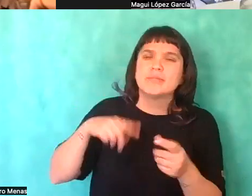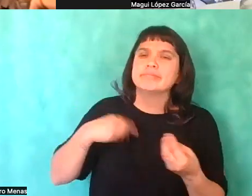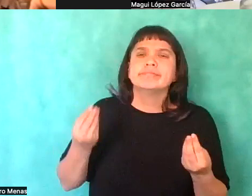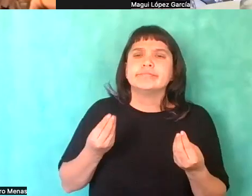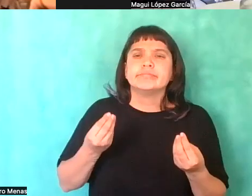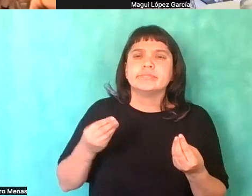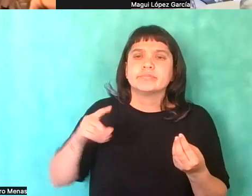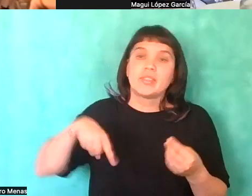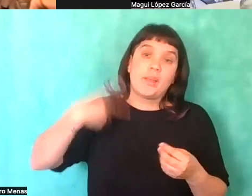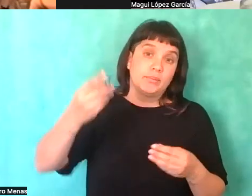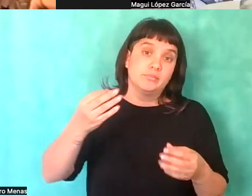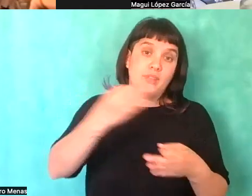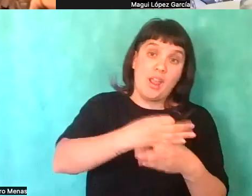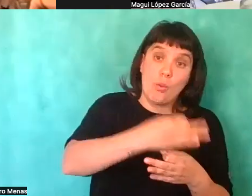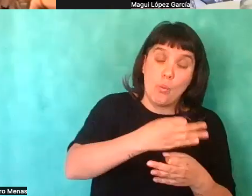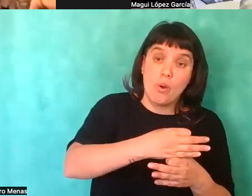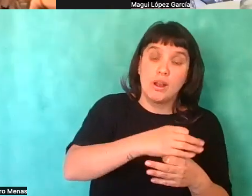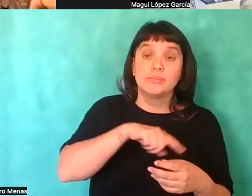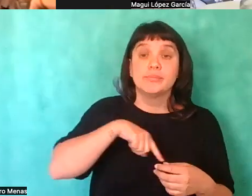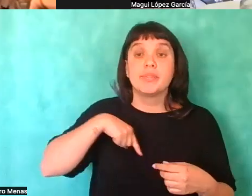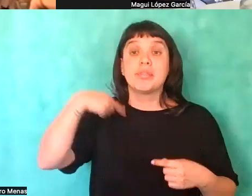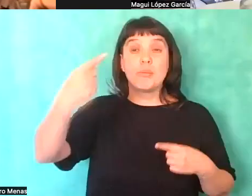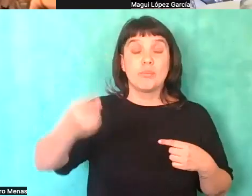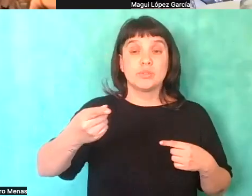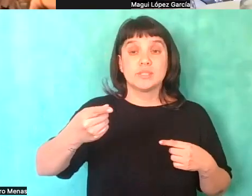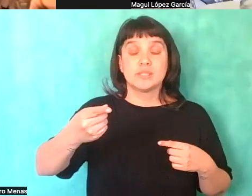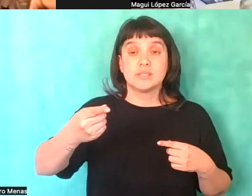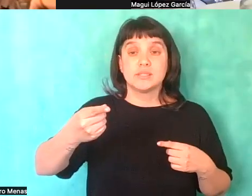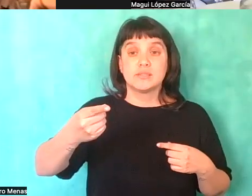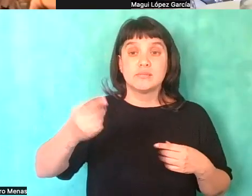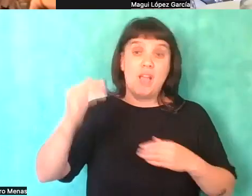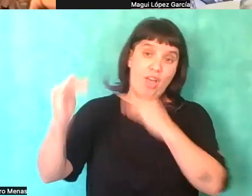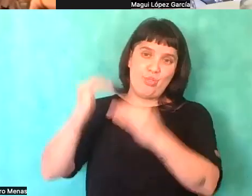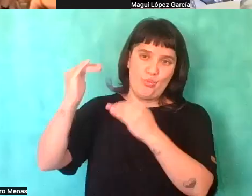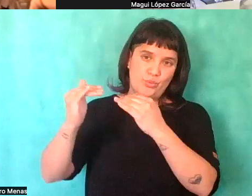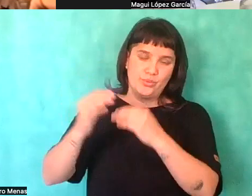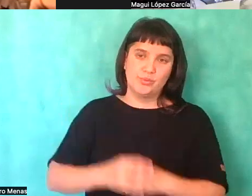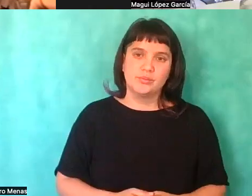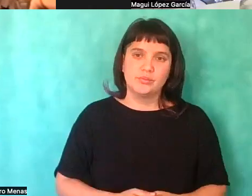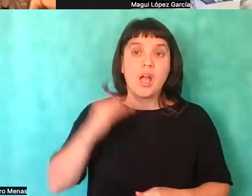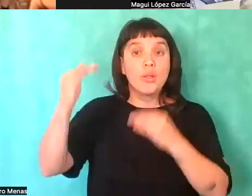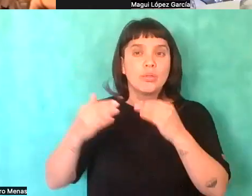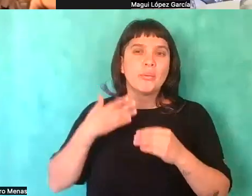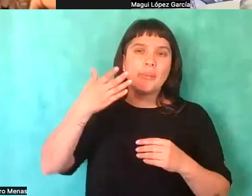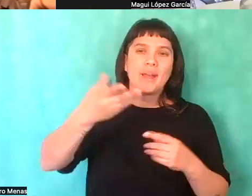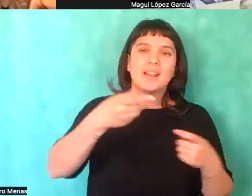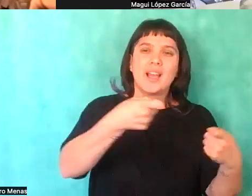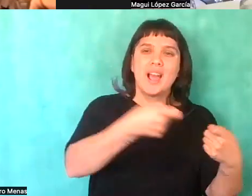O bien ya cuando son un poquito más adultos, adultas, que se acercan a las asociaciones de personas